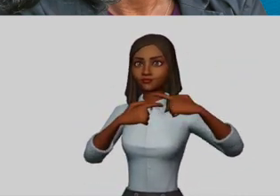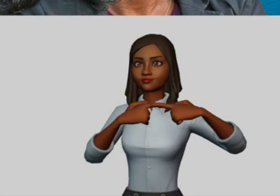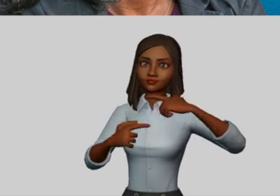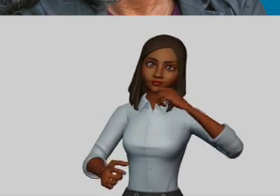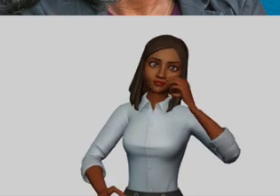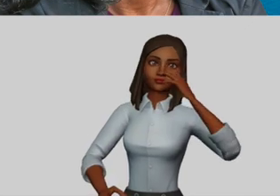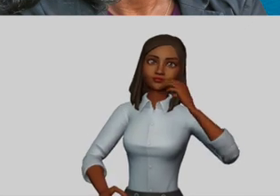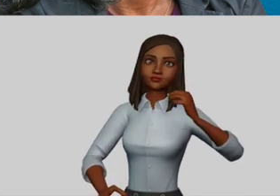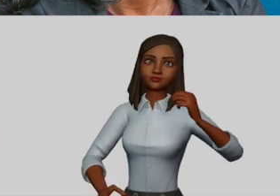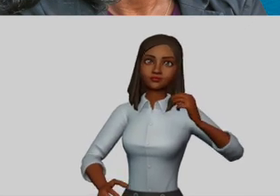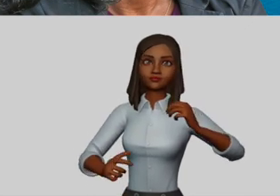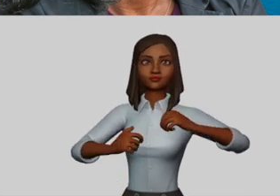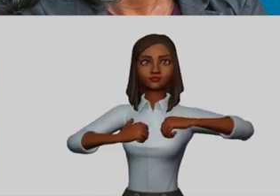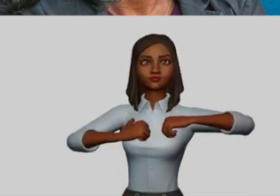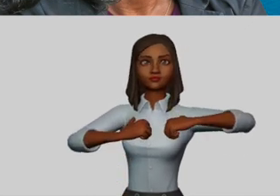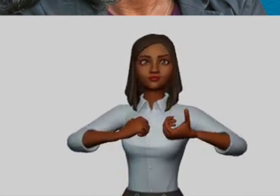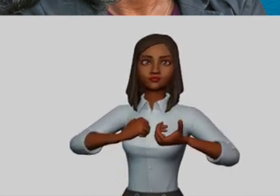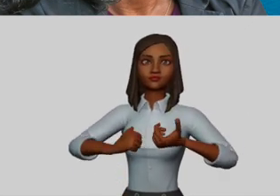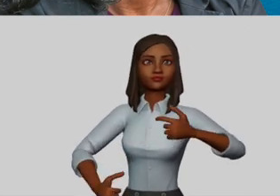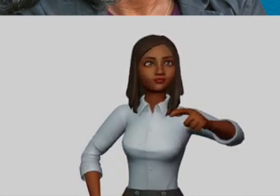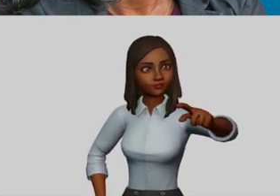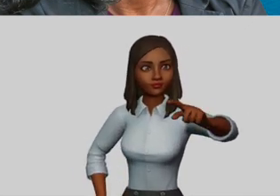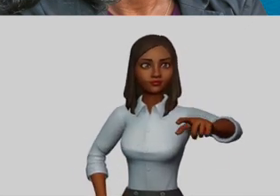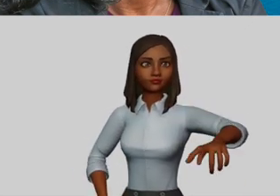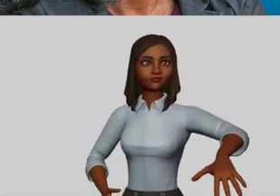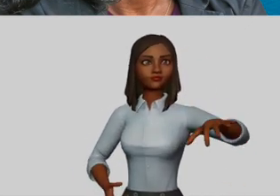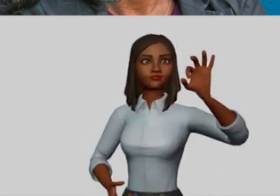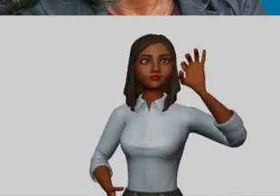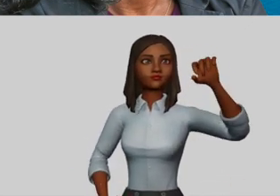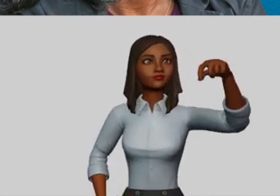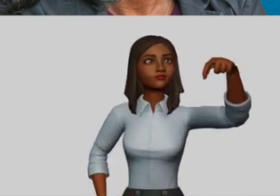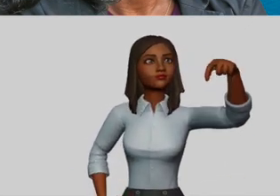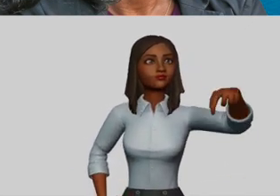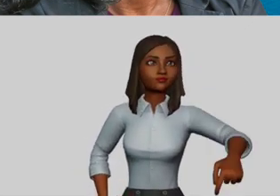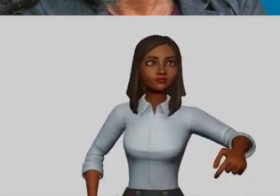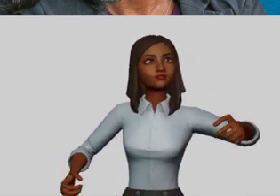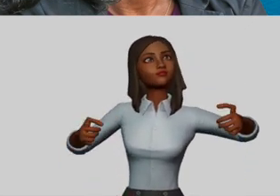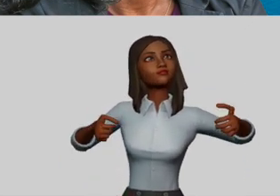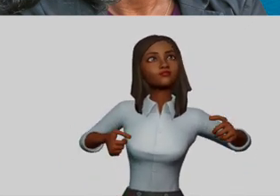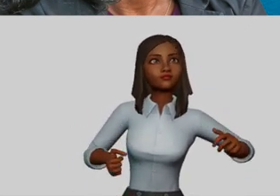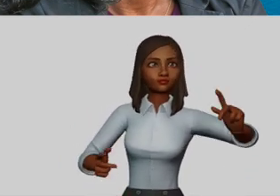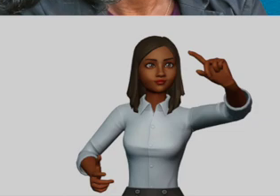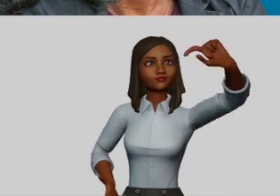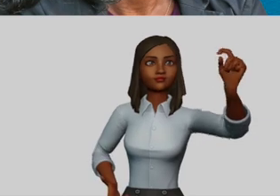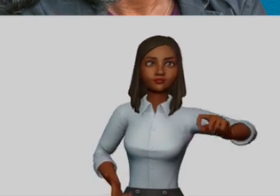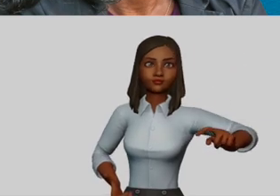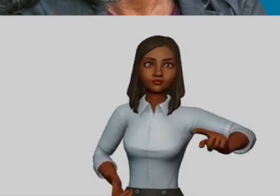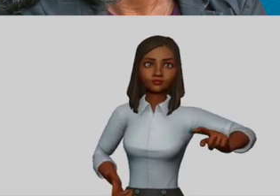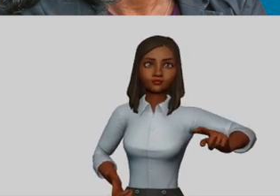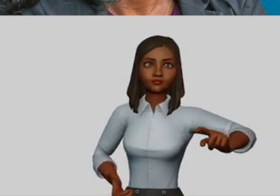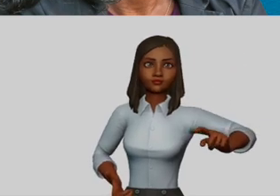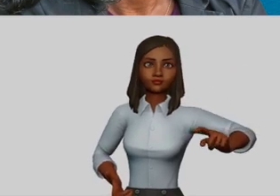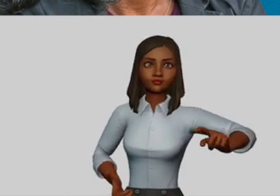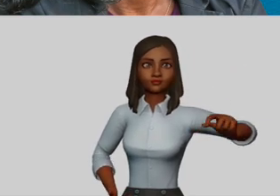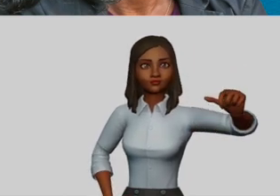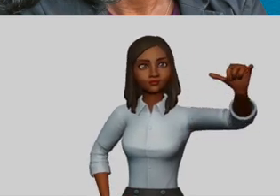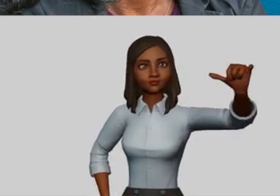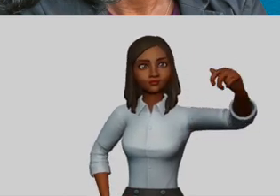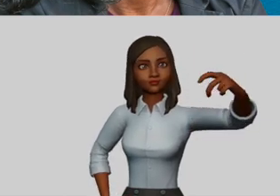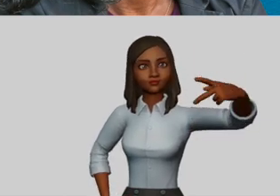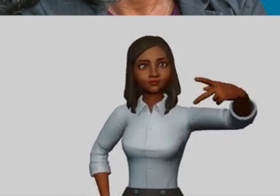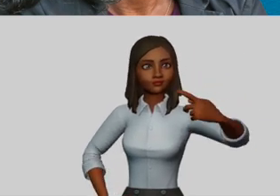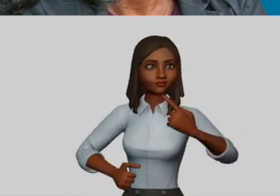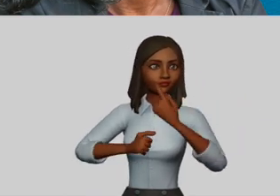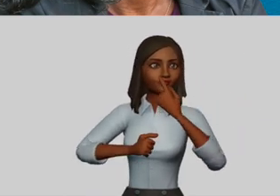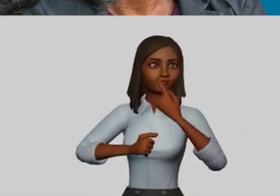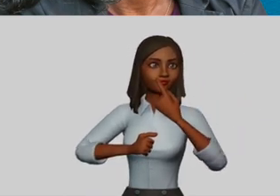gente afroamericana hay? Bueno, yo no sé, porque no se ven. Y el problema es que no hay.